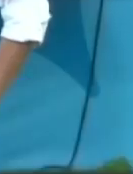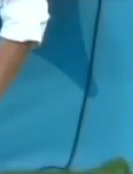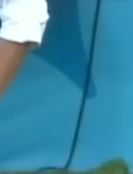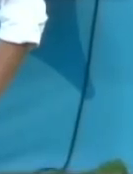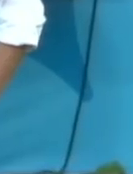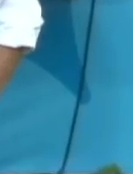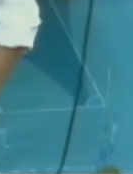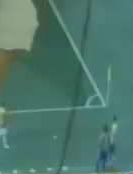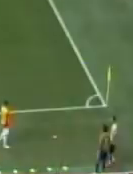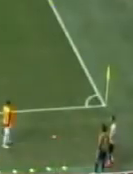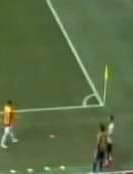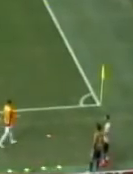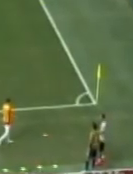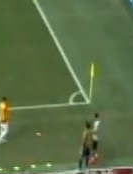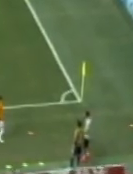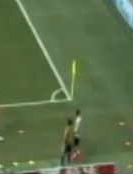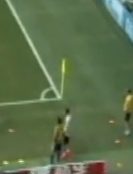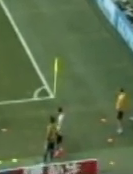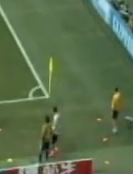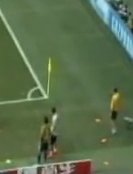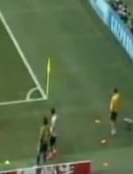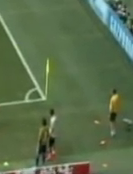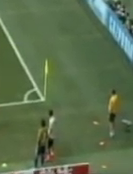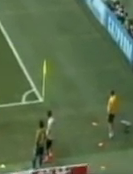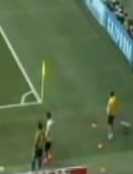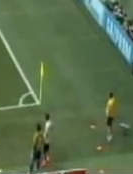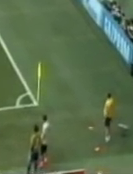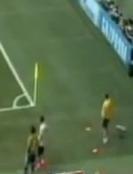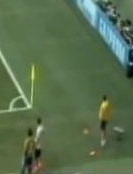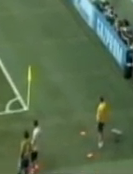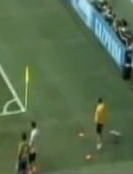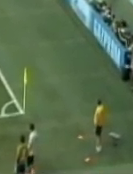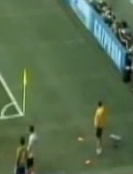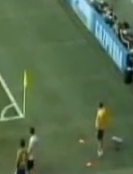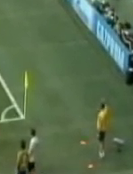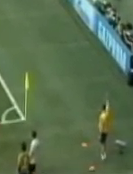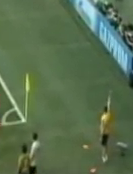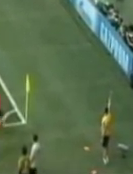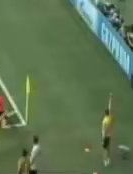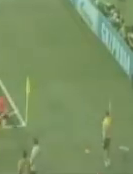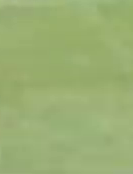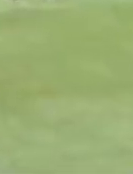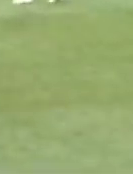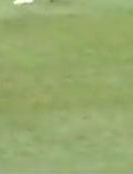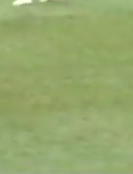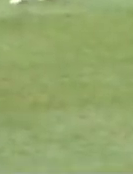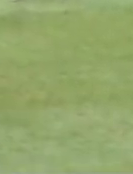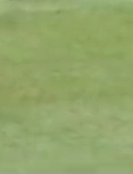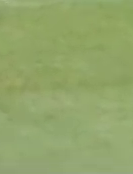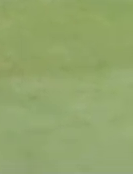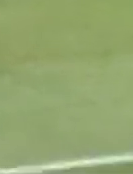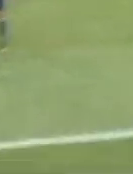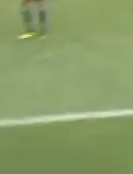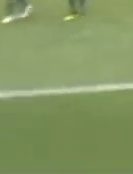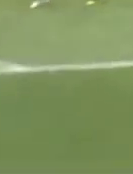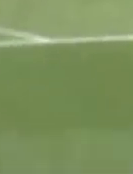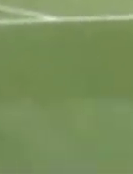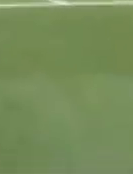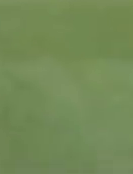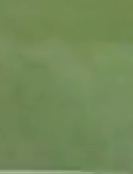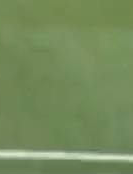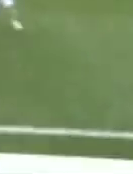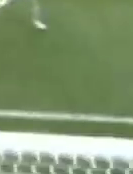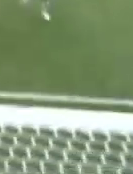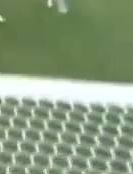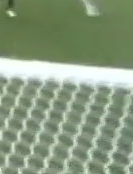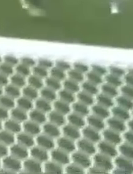derrota lograron la clasificación. Estaban igualados en goles a favor, como lo vamos a ver a continuación en la tabla del Grupo H, donde va a estar Colombia